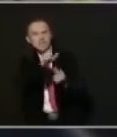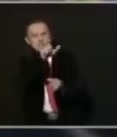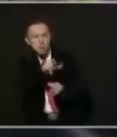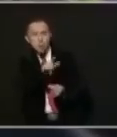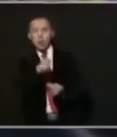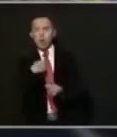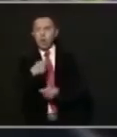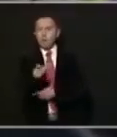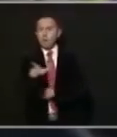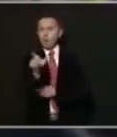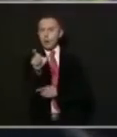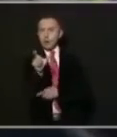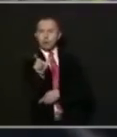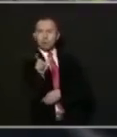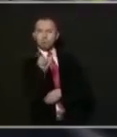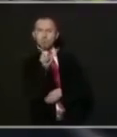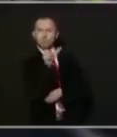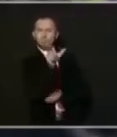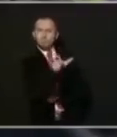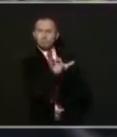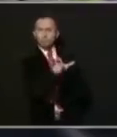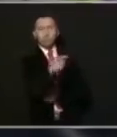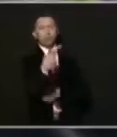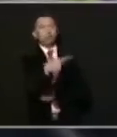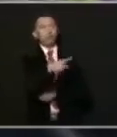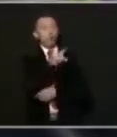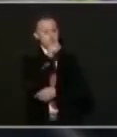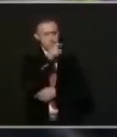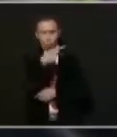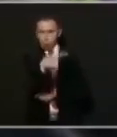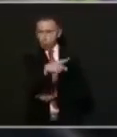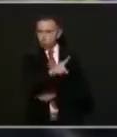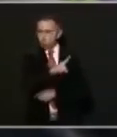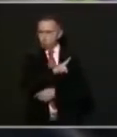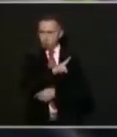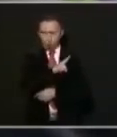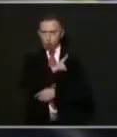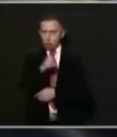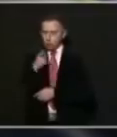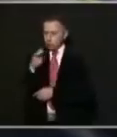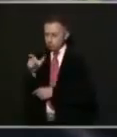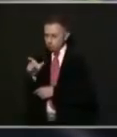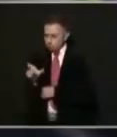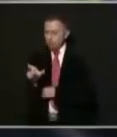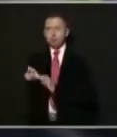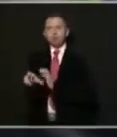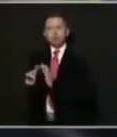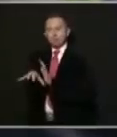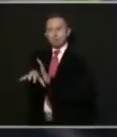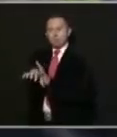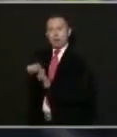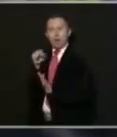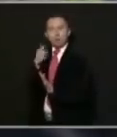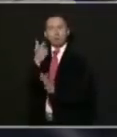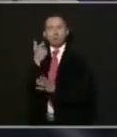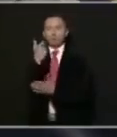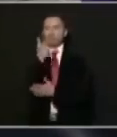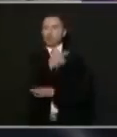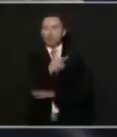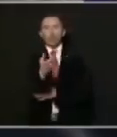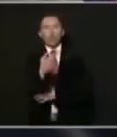mismo retire sus apoyos, lo que por justicia y derecho le corresponde.